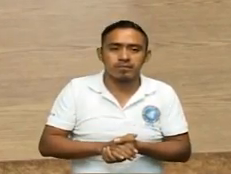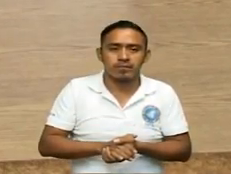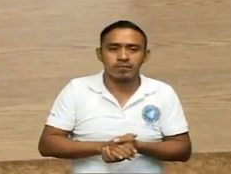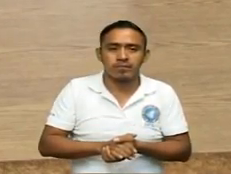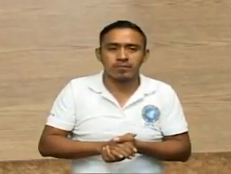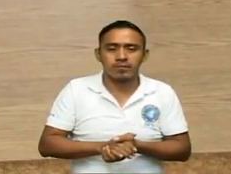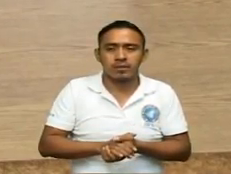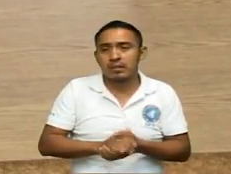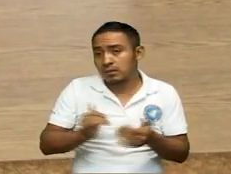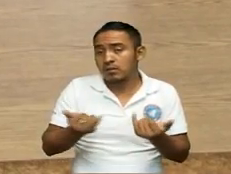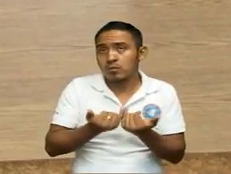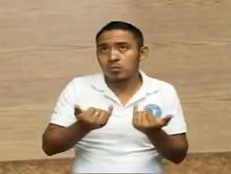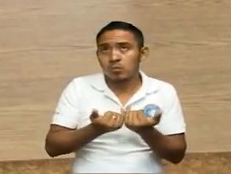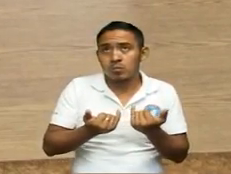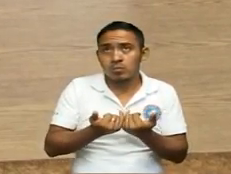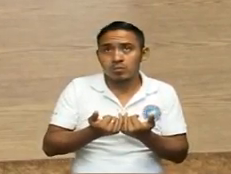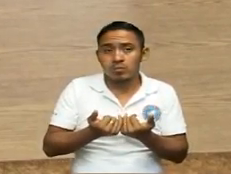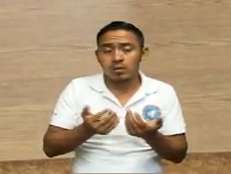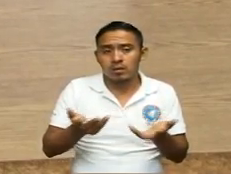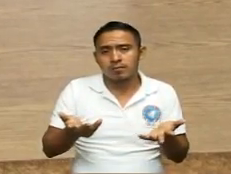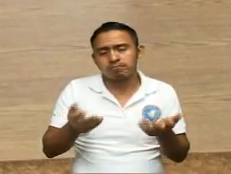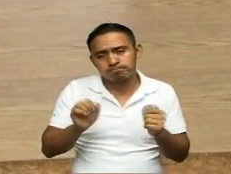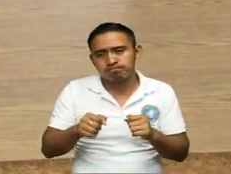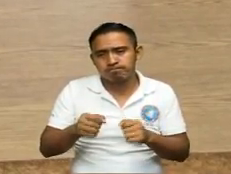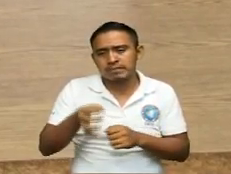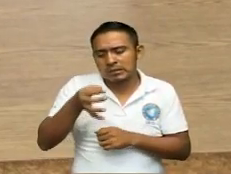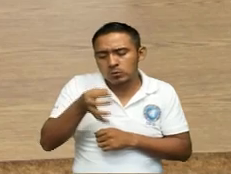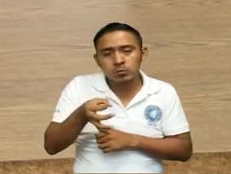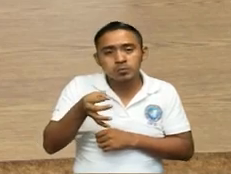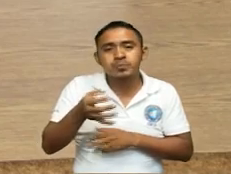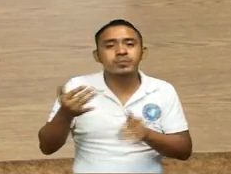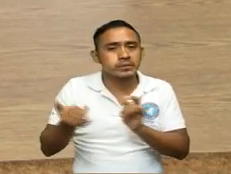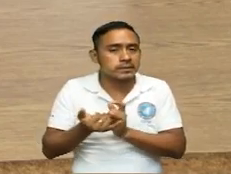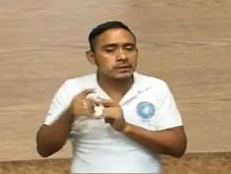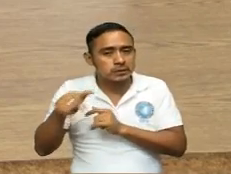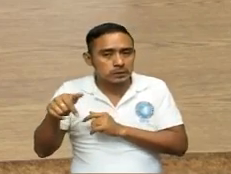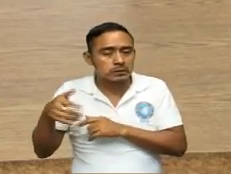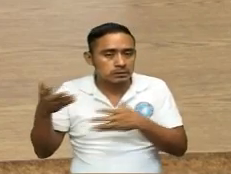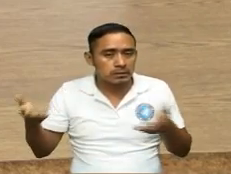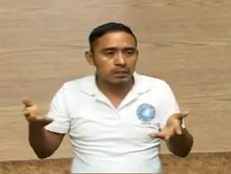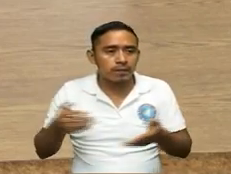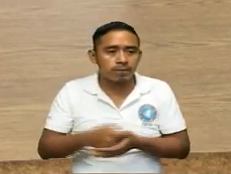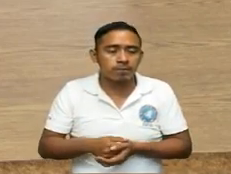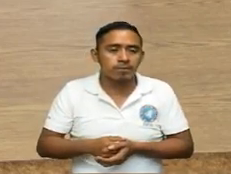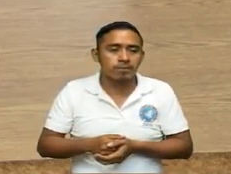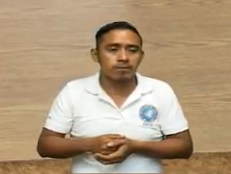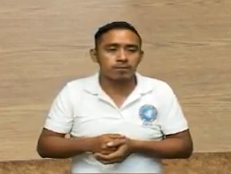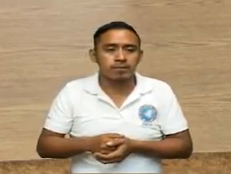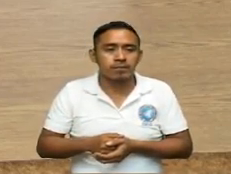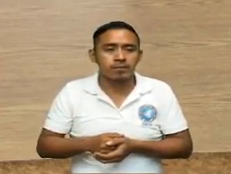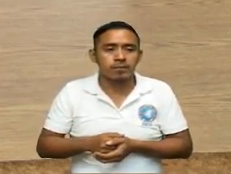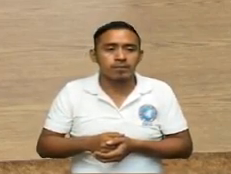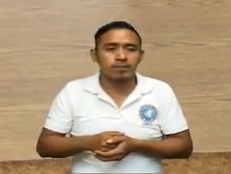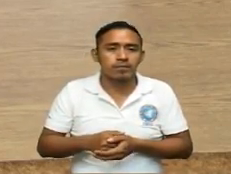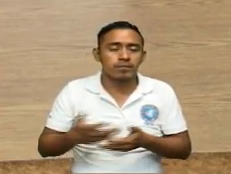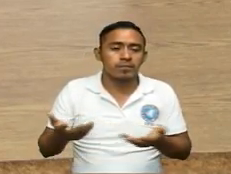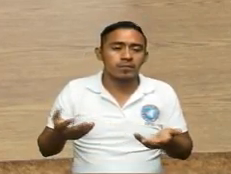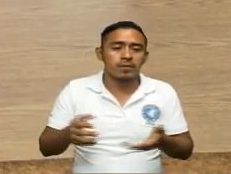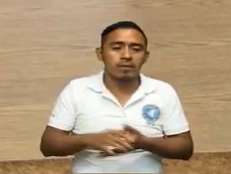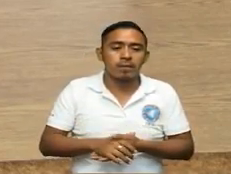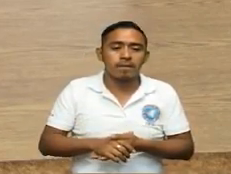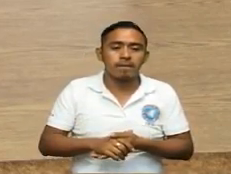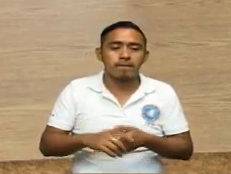seres humanos, también son, También se infectan, son menos frecuentes, generalmente eso sí, se infectan en pacientes que están inmunocomprometidos, aquellos pacientes